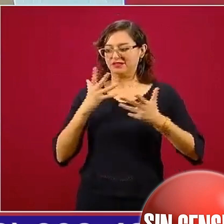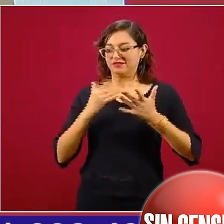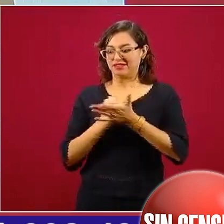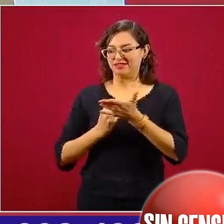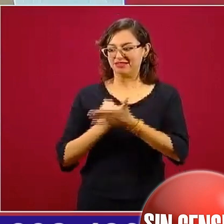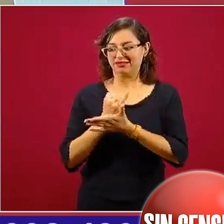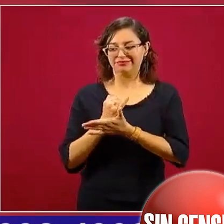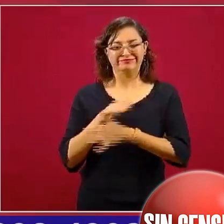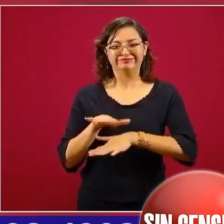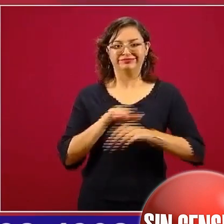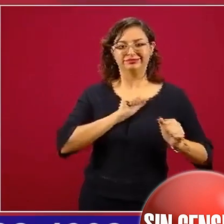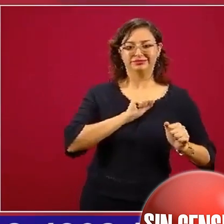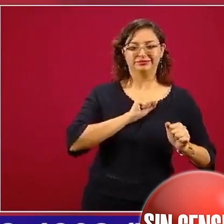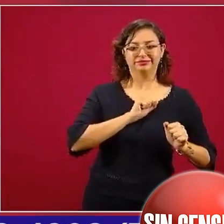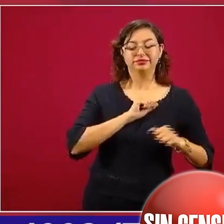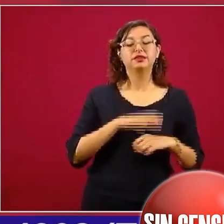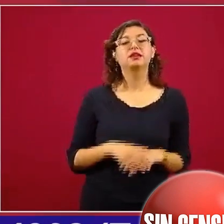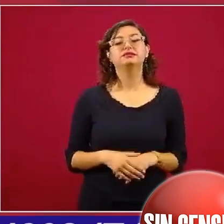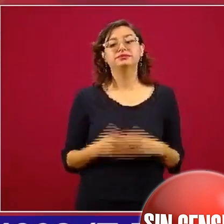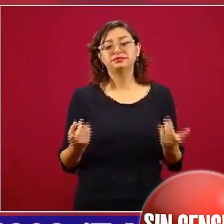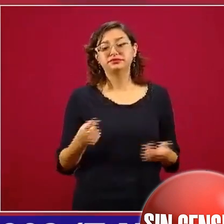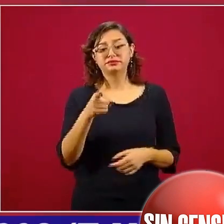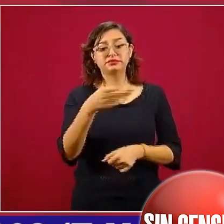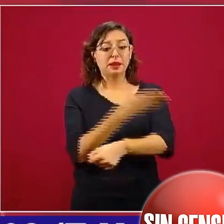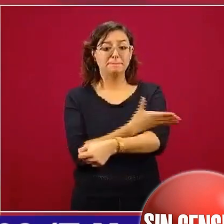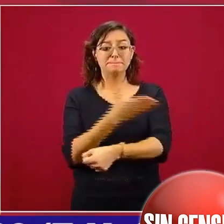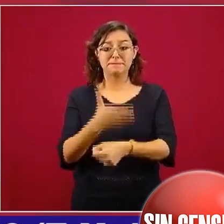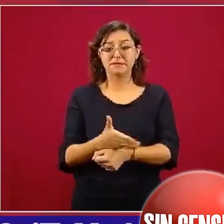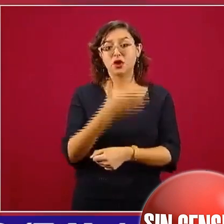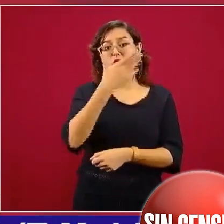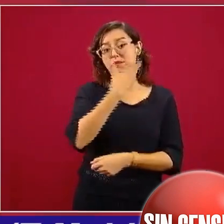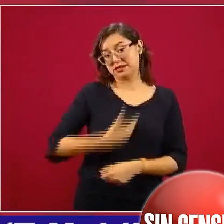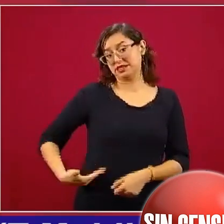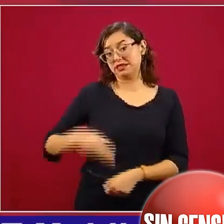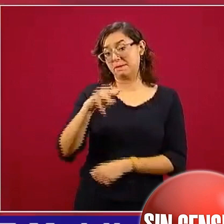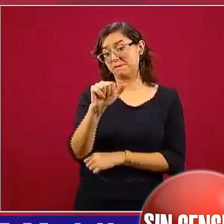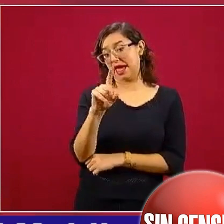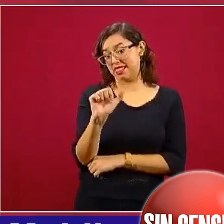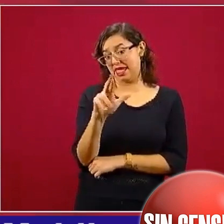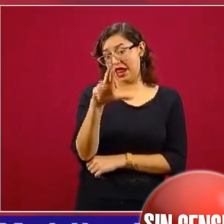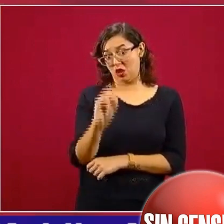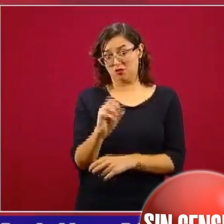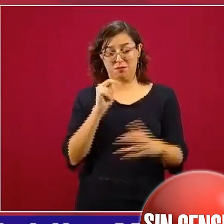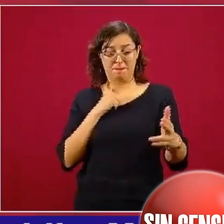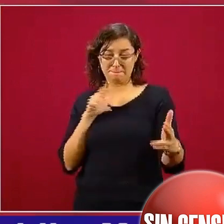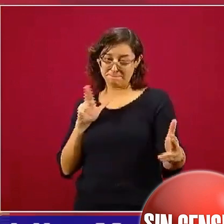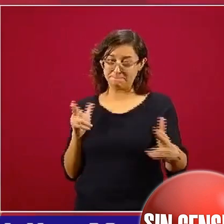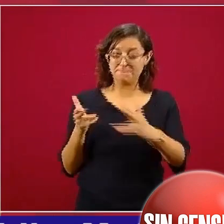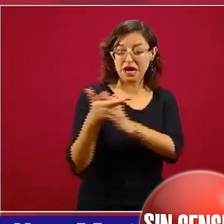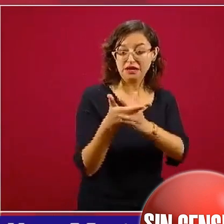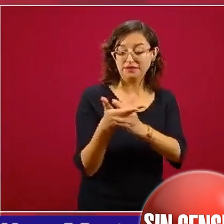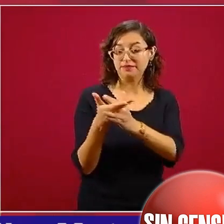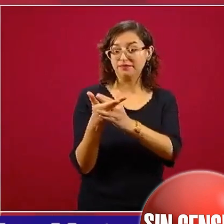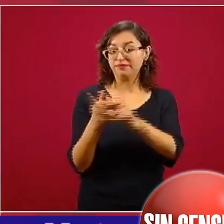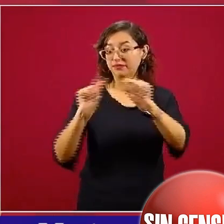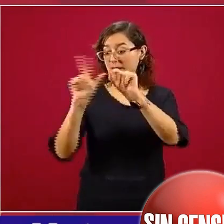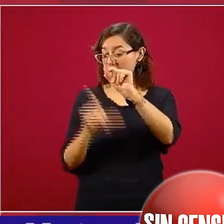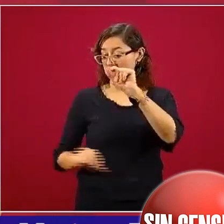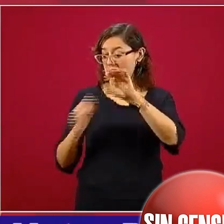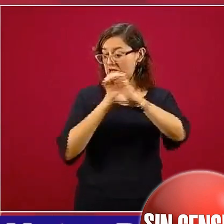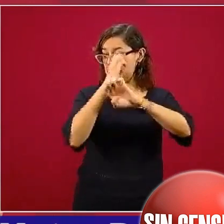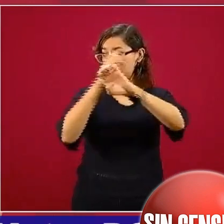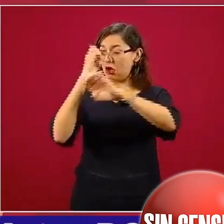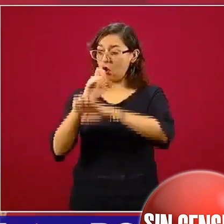Madero? De todos los gobernadores, de todos,